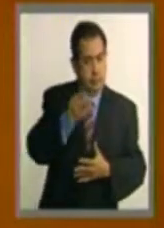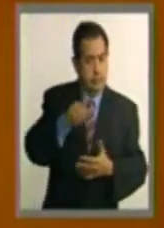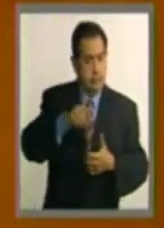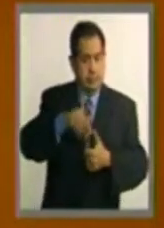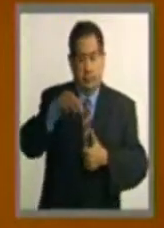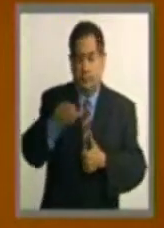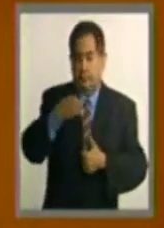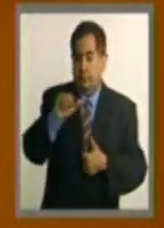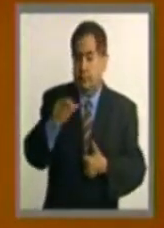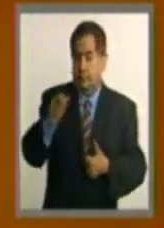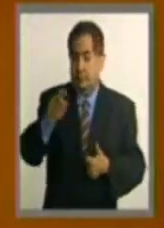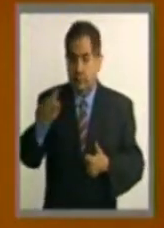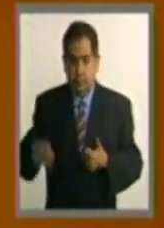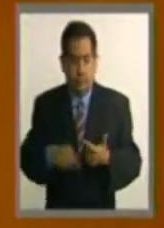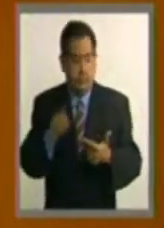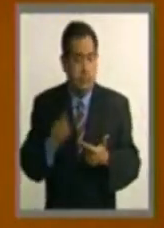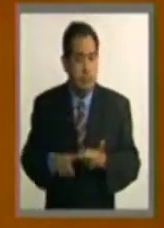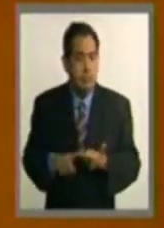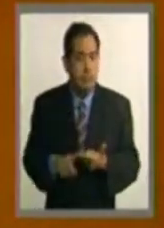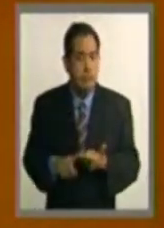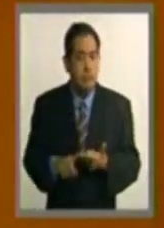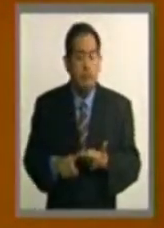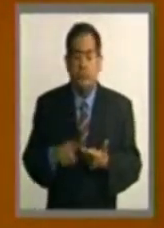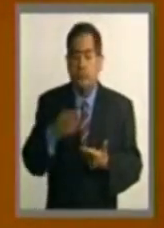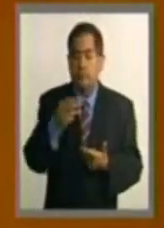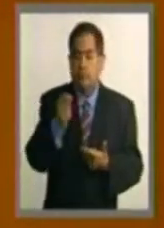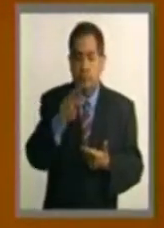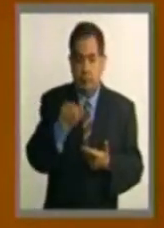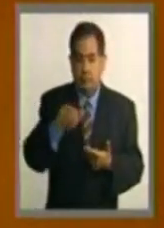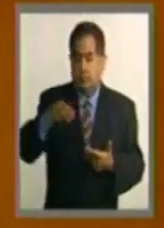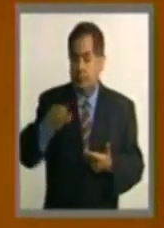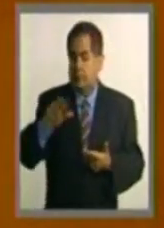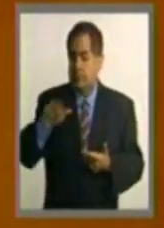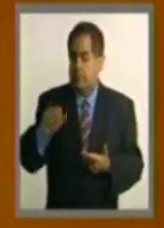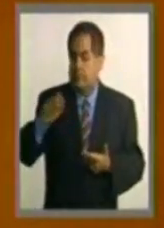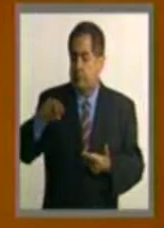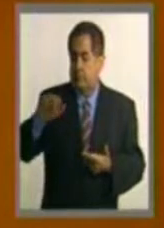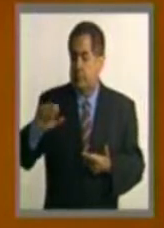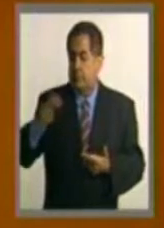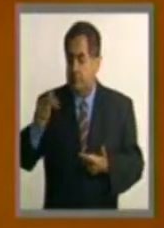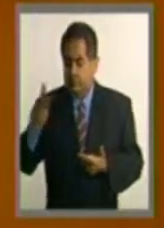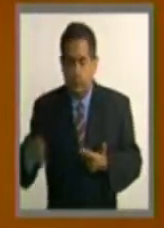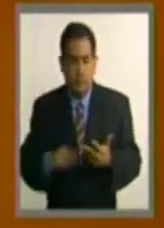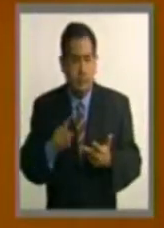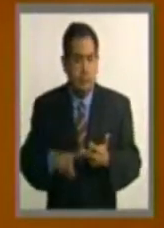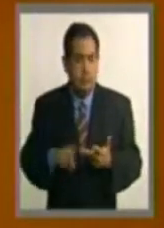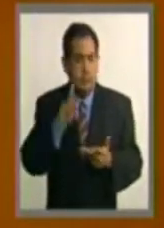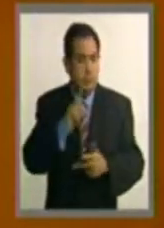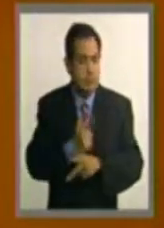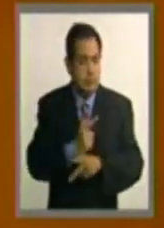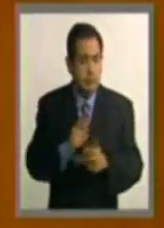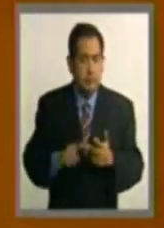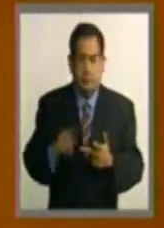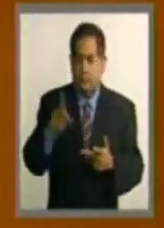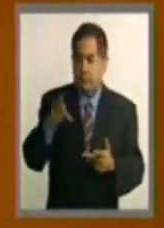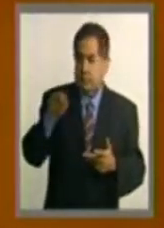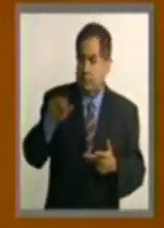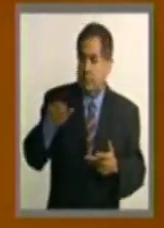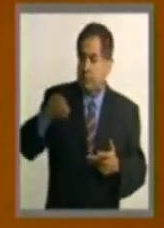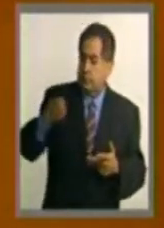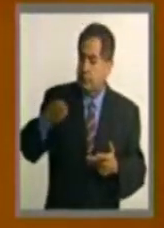del Carmen Alanaíz Figueroa, de la maestra Marielena Chapa Hernández, de la licenciada Kena